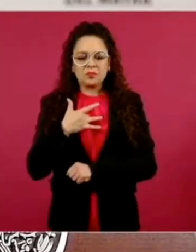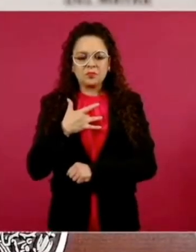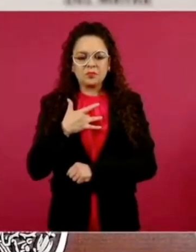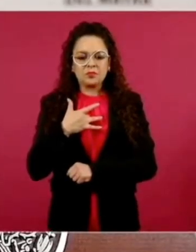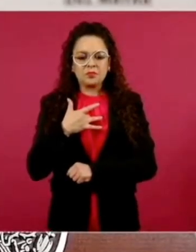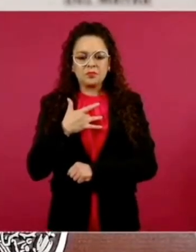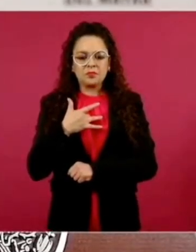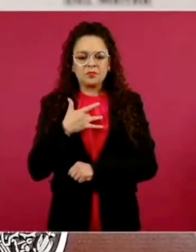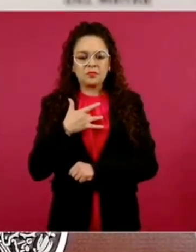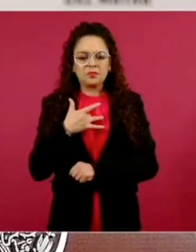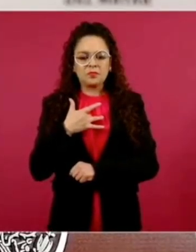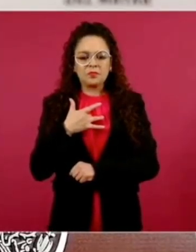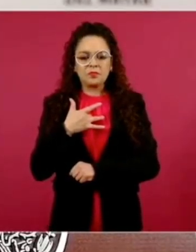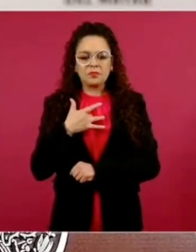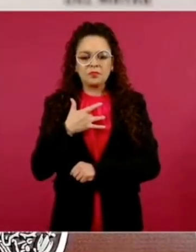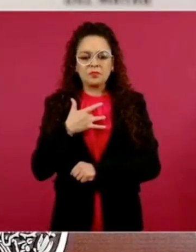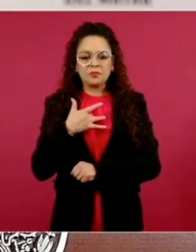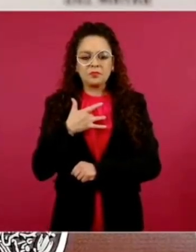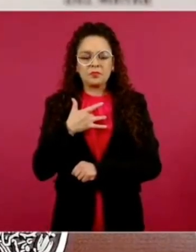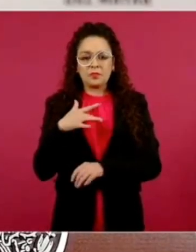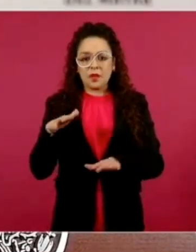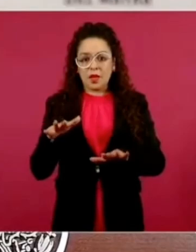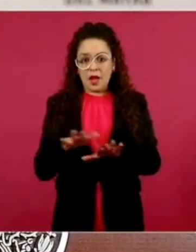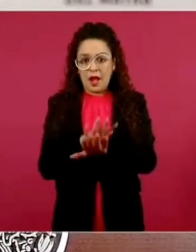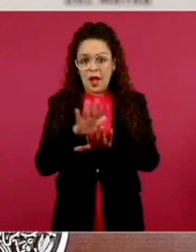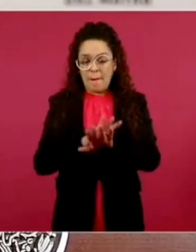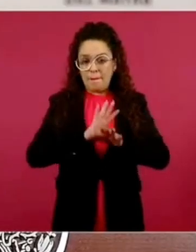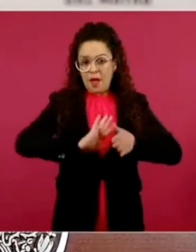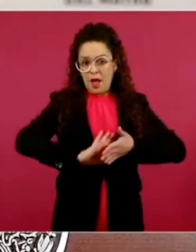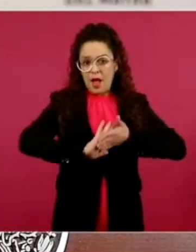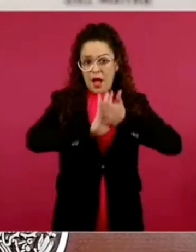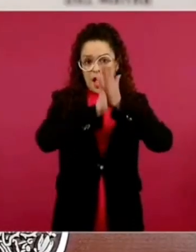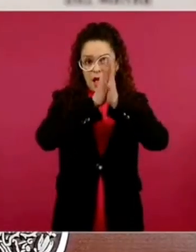característica de cada una de las transformaciones,